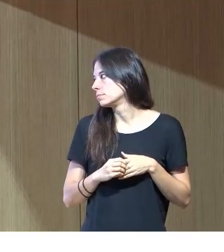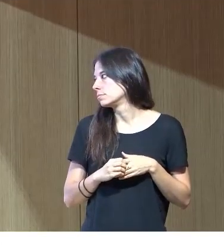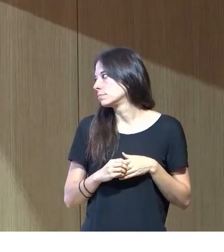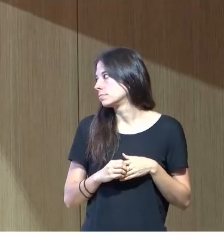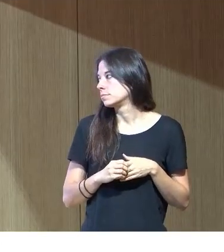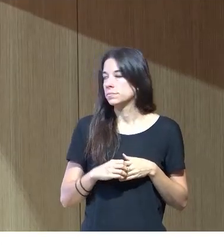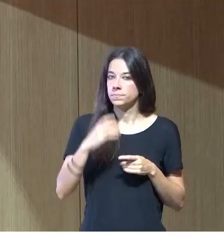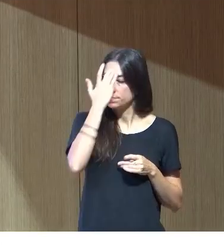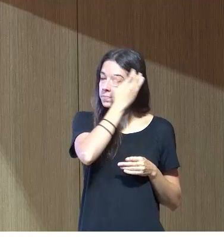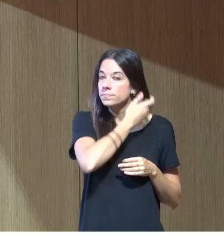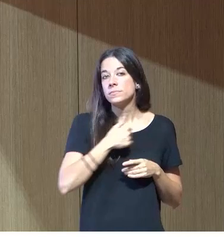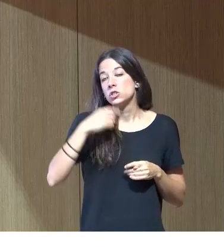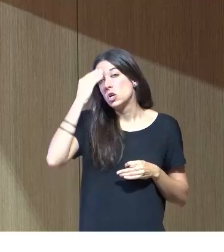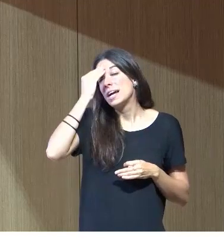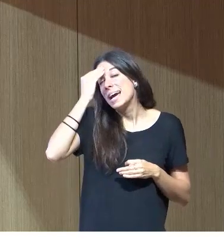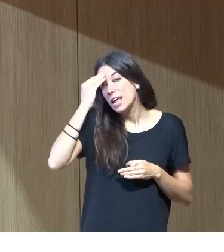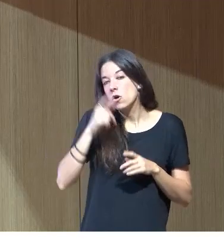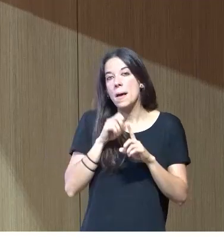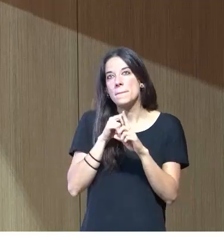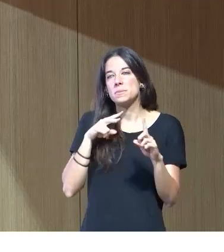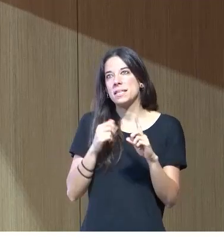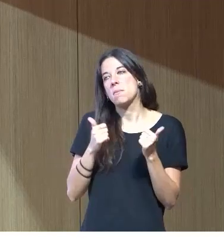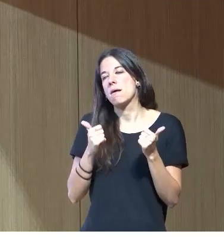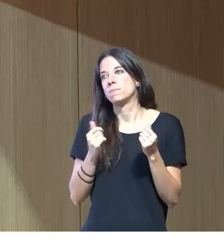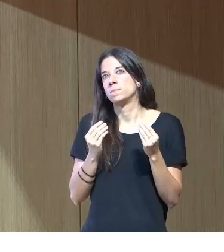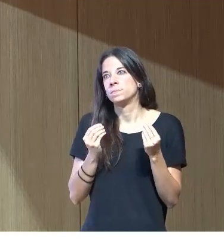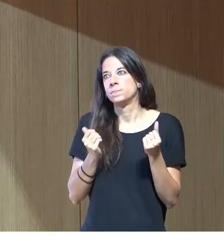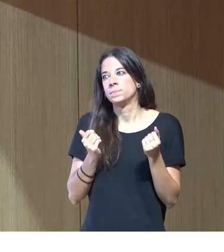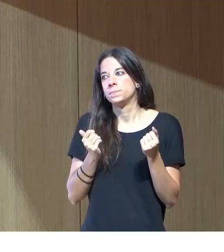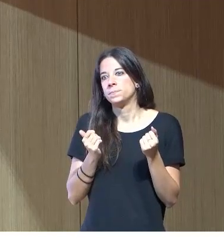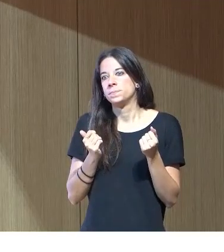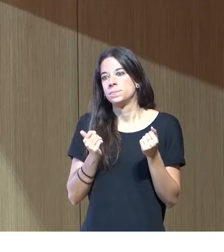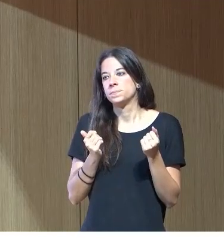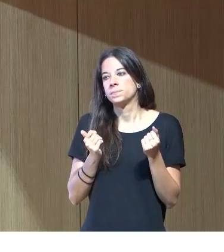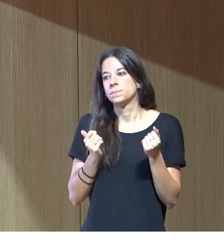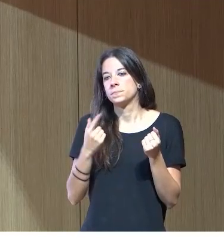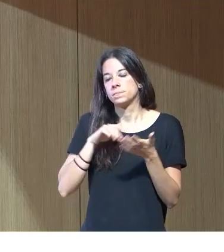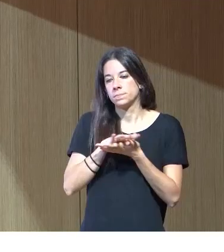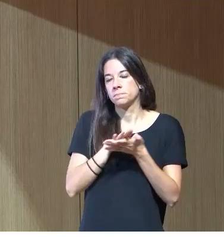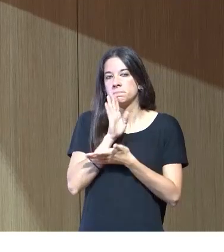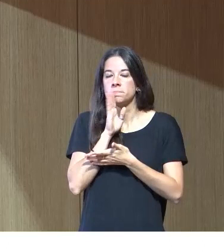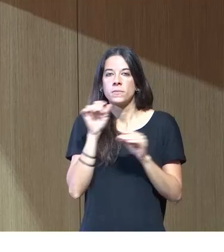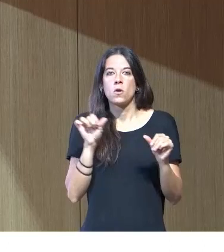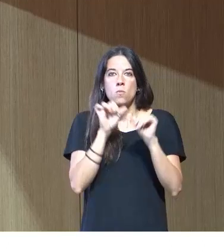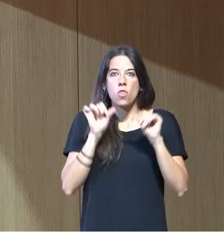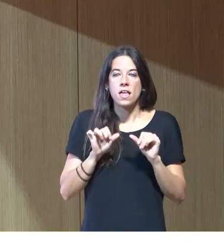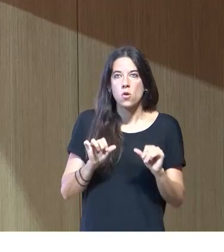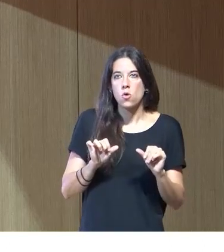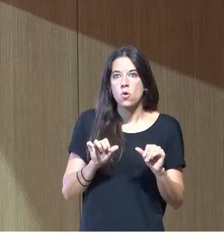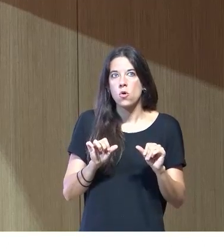Bueno yo creo que se tiene que desarrollar muchísimo la perspectiva de lo que se habla no de la del modelo de